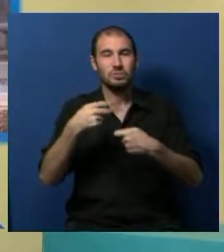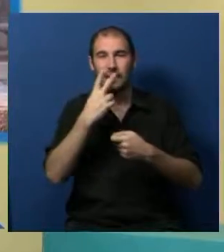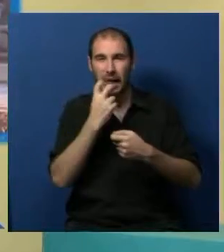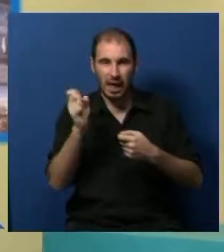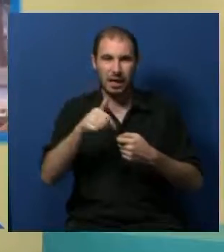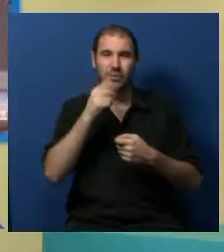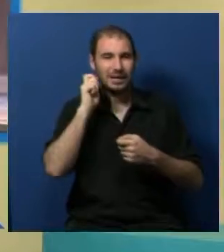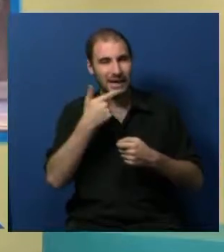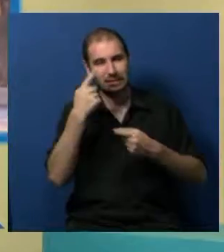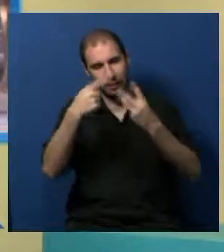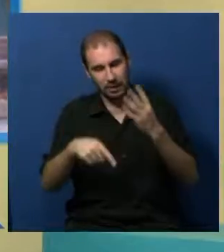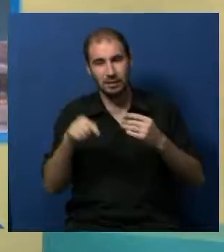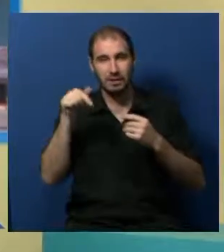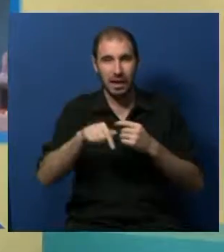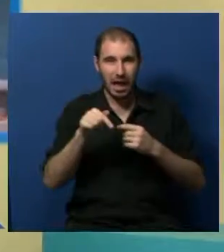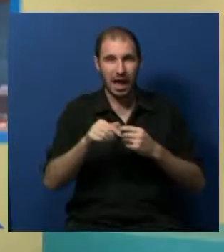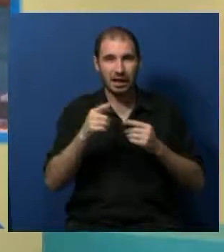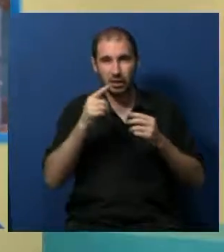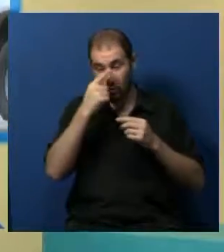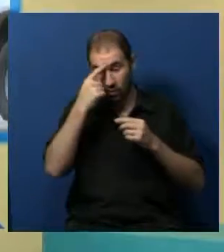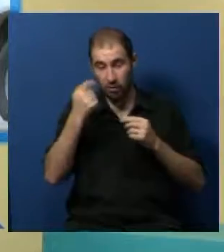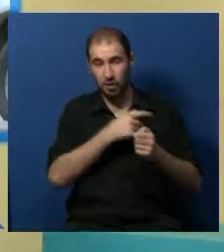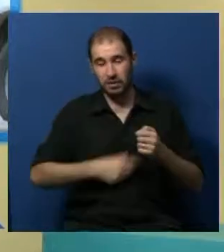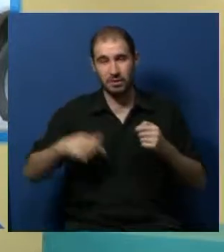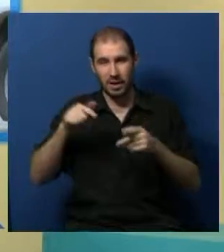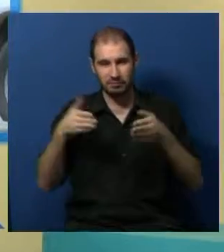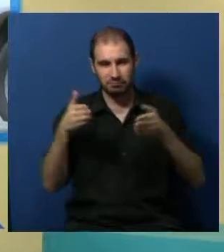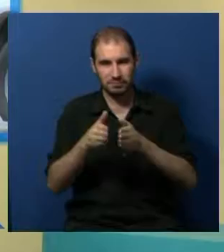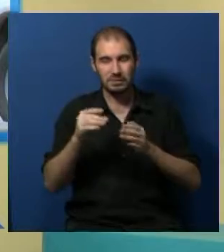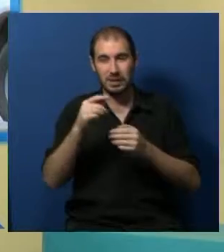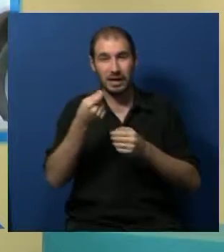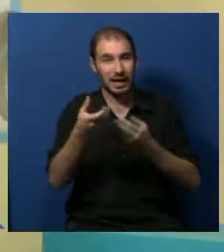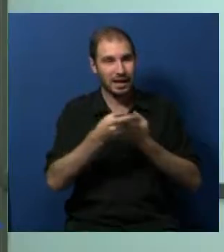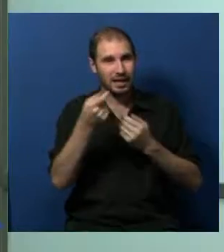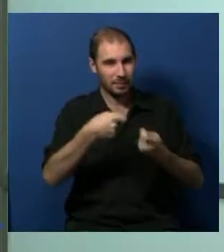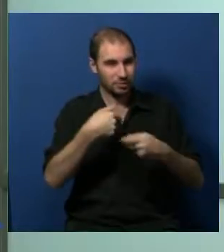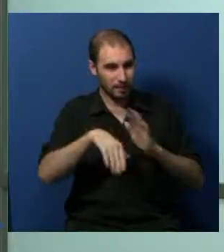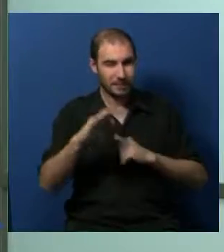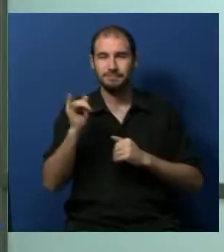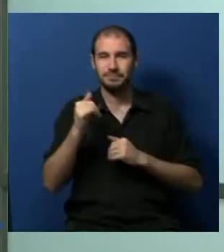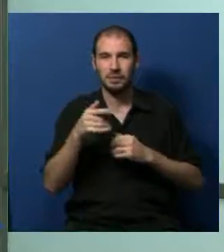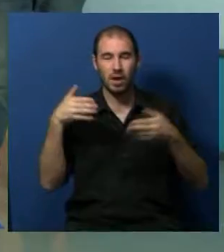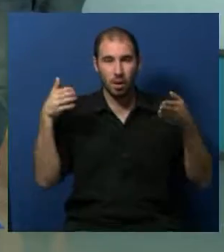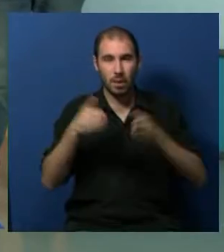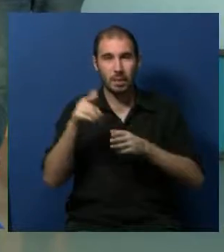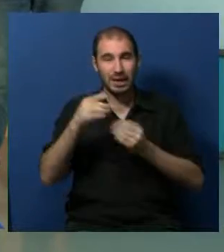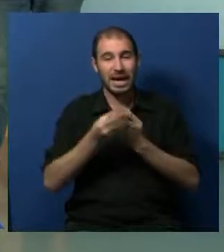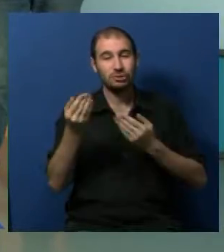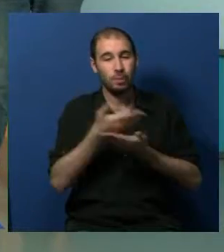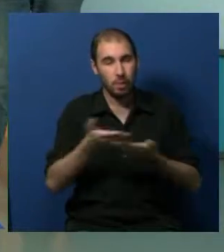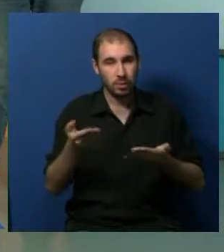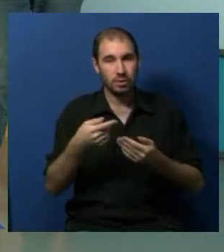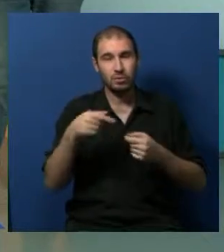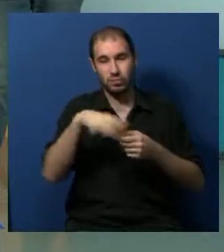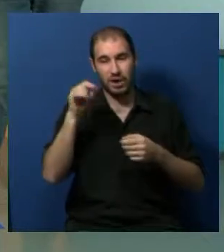electricidad, al gas, etcétera. Y por ahí es donde está apuntando el gobierno. Es decir, apuntó a eso para empezar a reducir y que haya más inversión. Así es, está apuntando a recortar el gasto público por